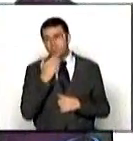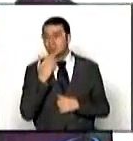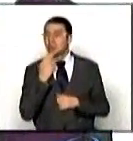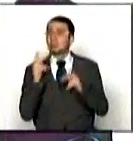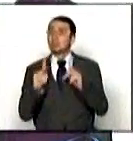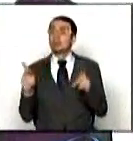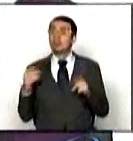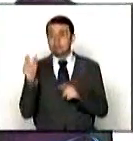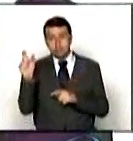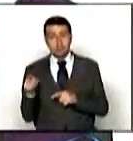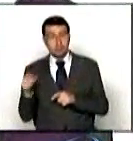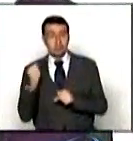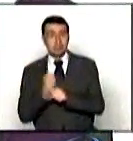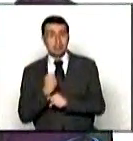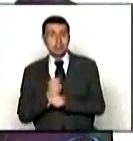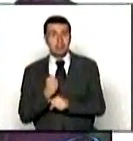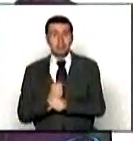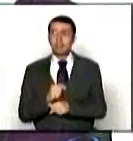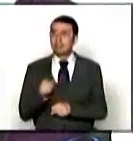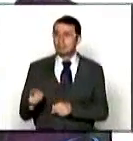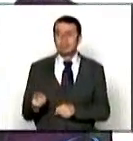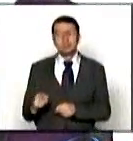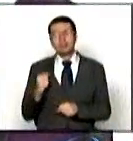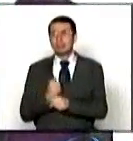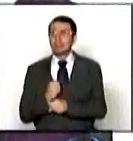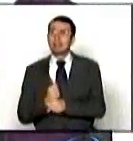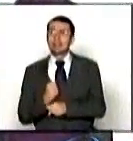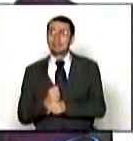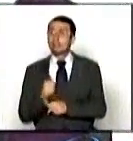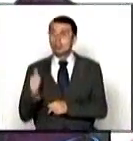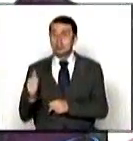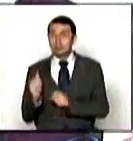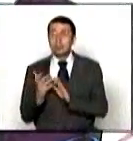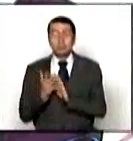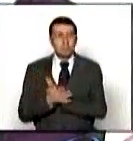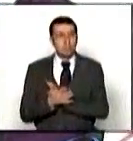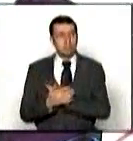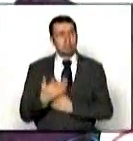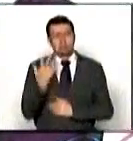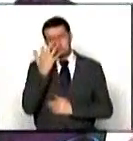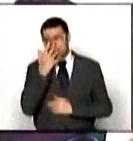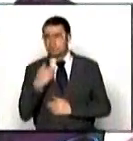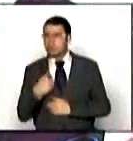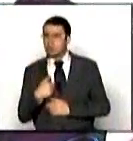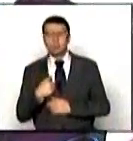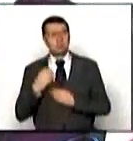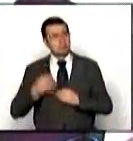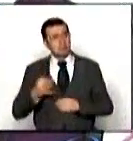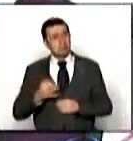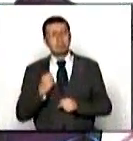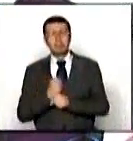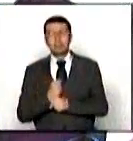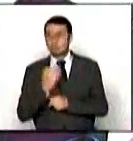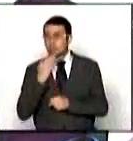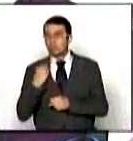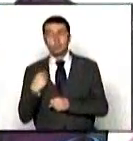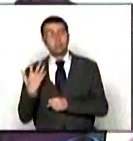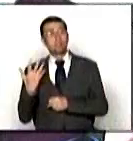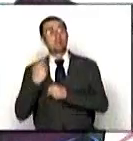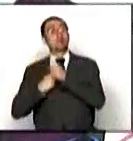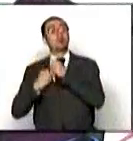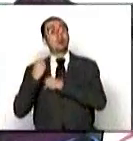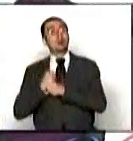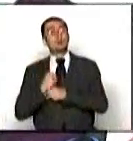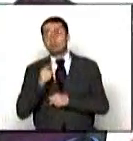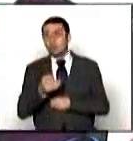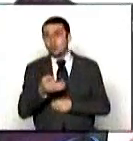ella trabajaba en una farmacia y me contaba una infidencia y me decía, es increíble como yo trabajo toda la vida en la farmacia y en los últimos 5 años un